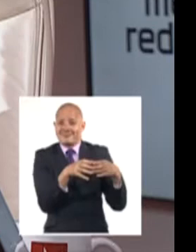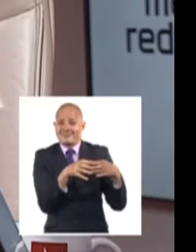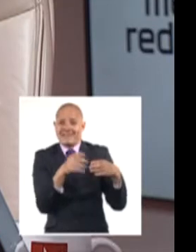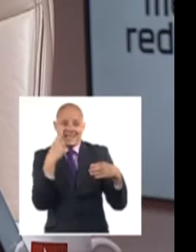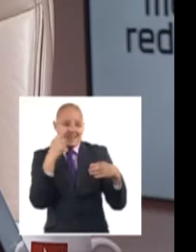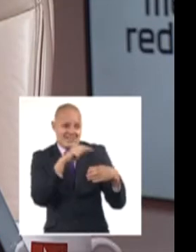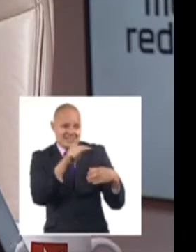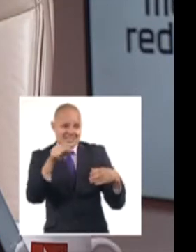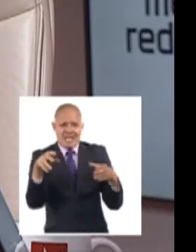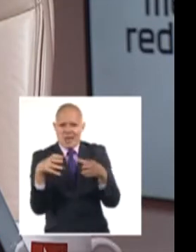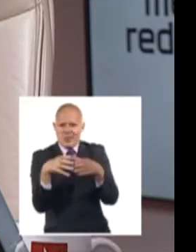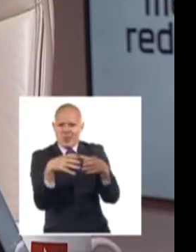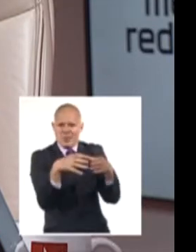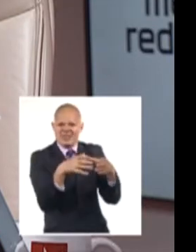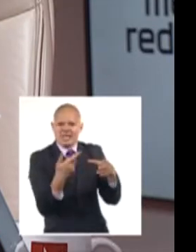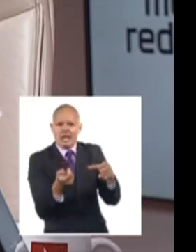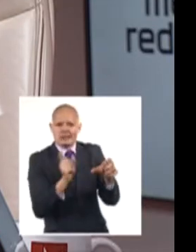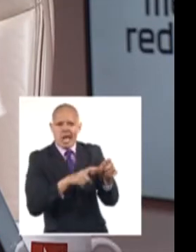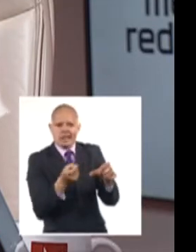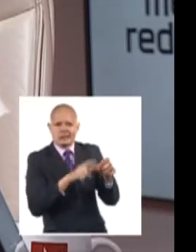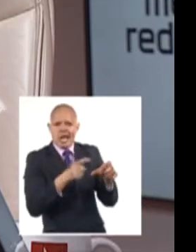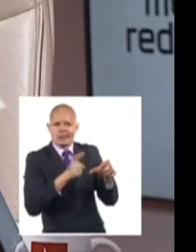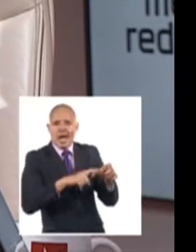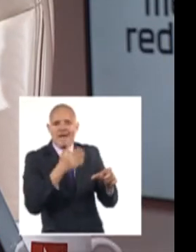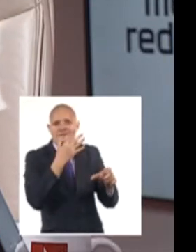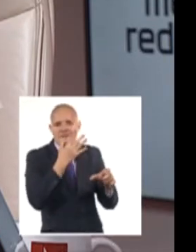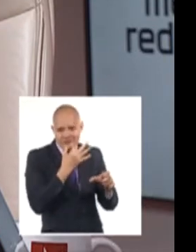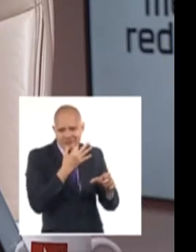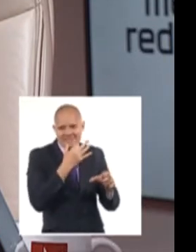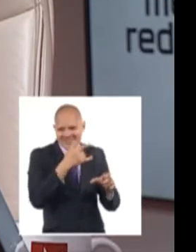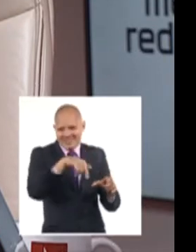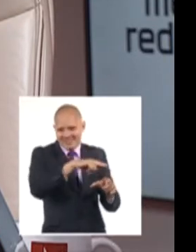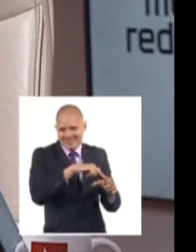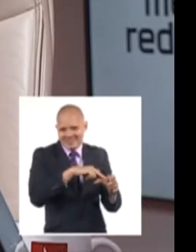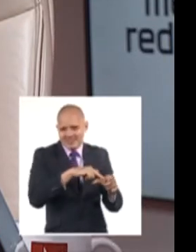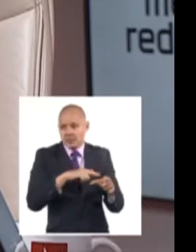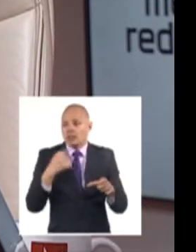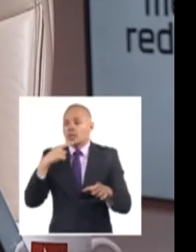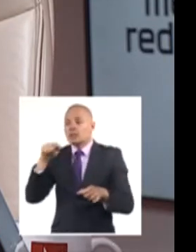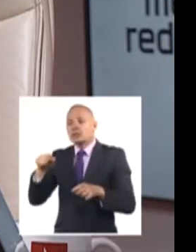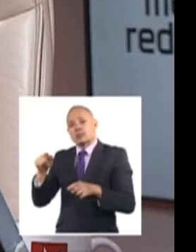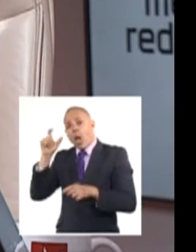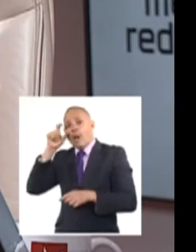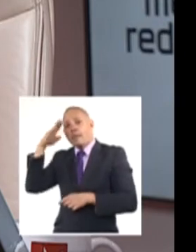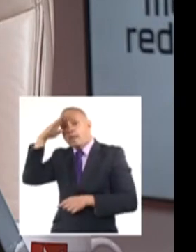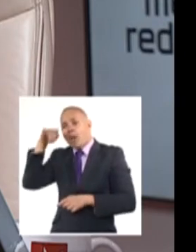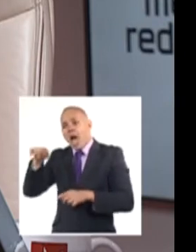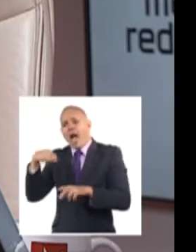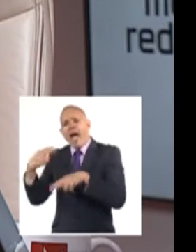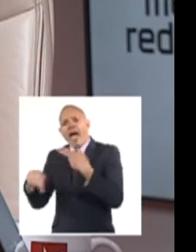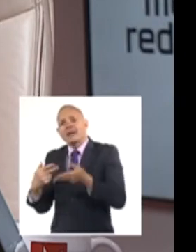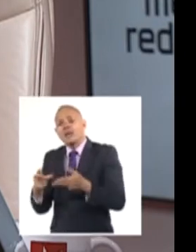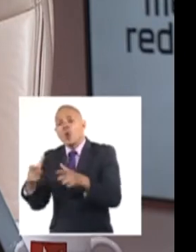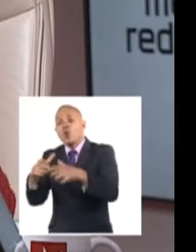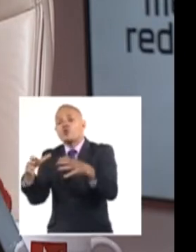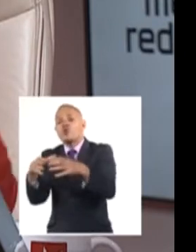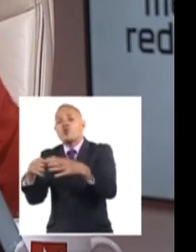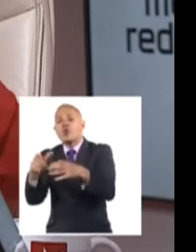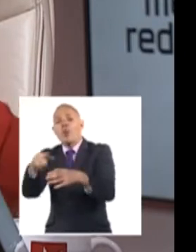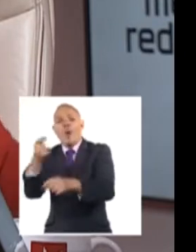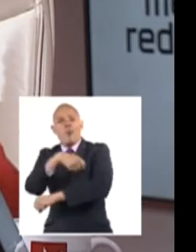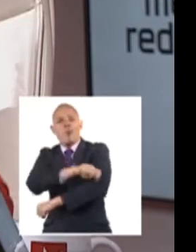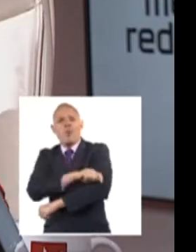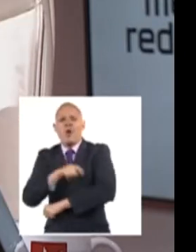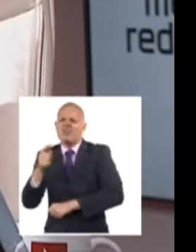búsqueda de esos de esos sufragios allí en el sector abstencionista y básicamente